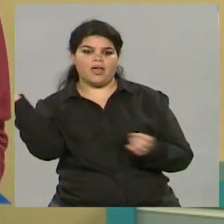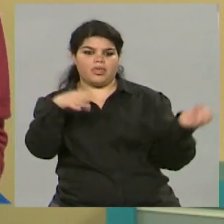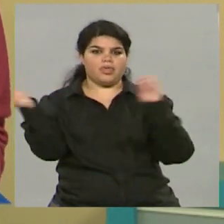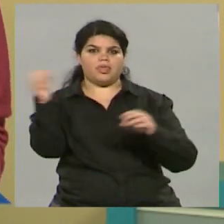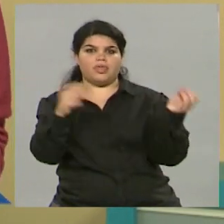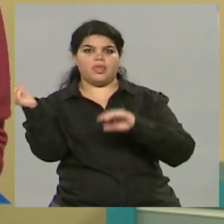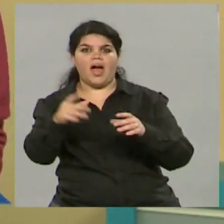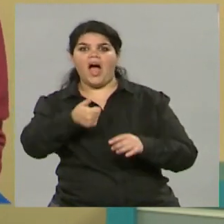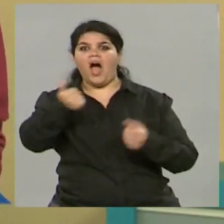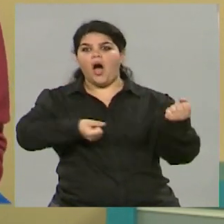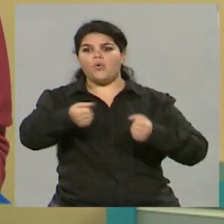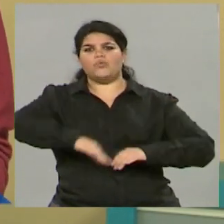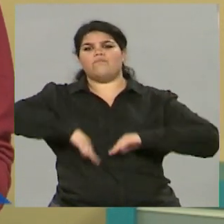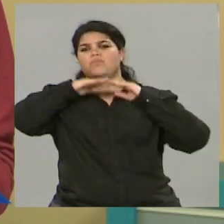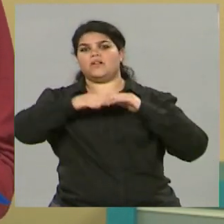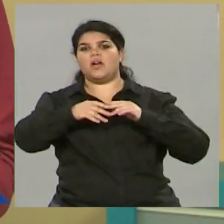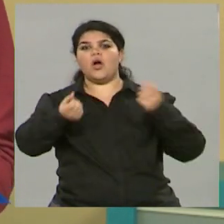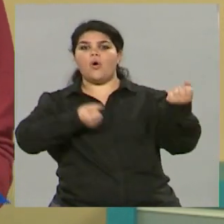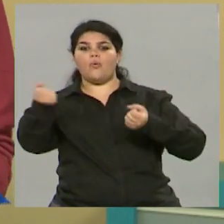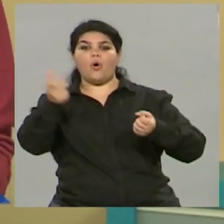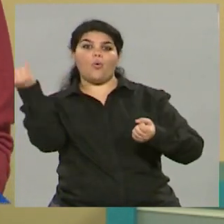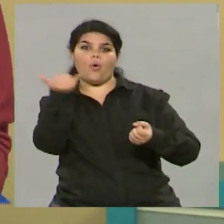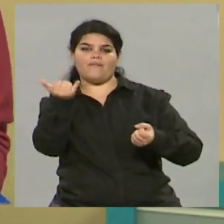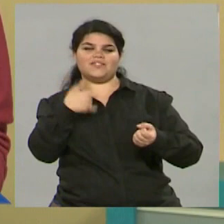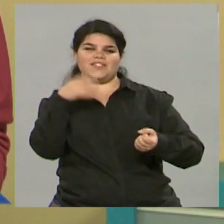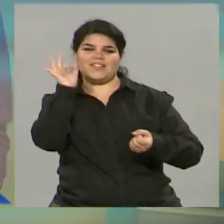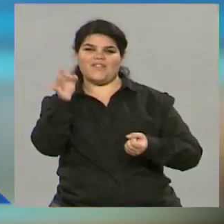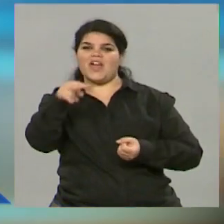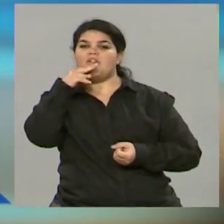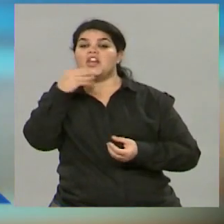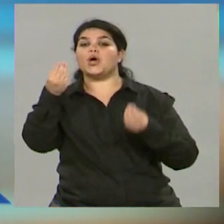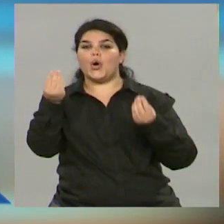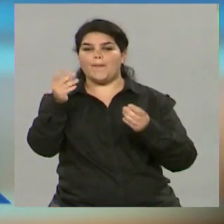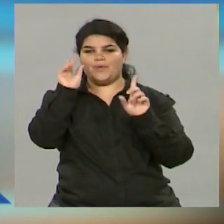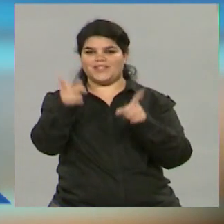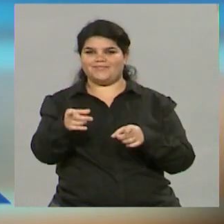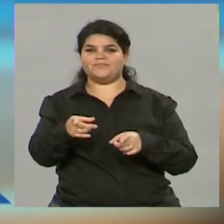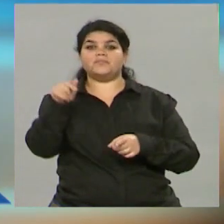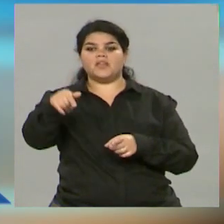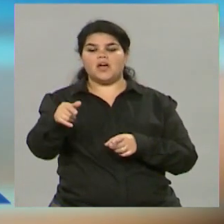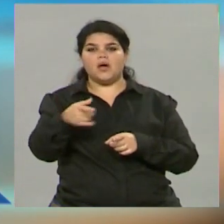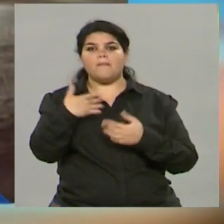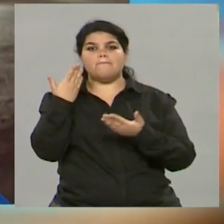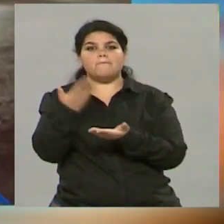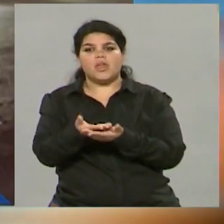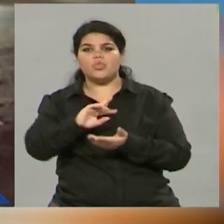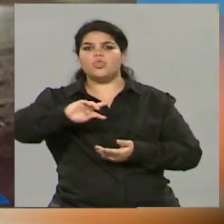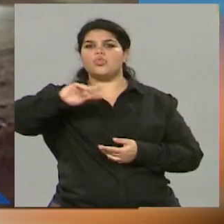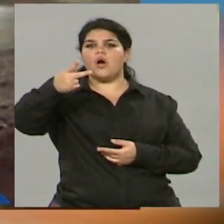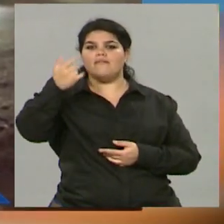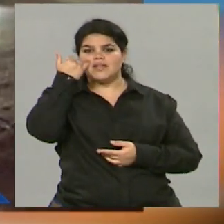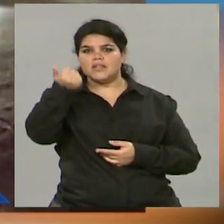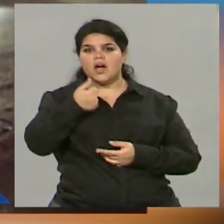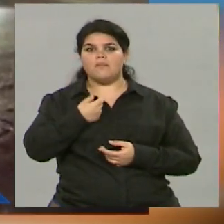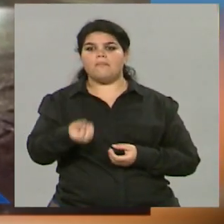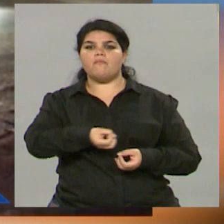donaciones el jueves. Entonces ya me imaginé que lo que podía llegar a pasar el viernes. Así que le avisé a los chicos que doblaran la apuesta en